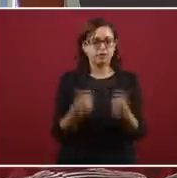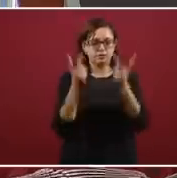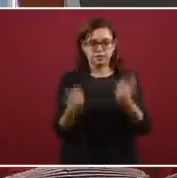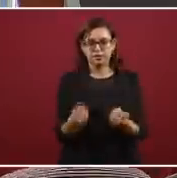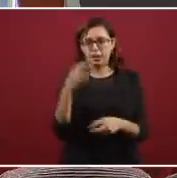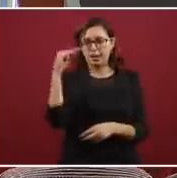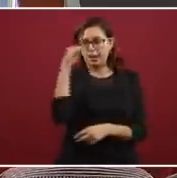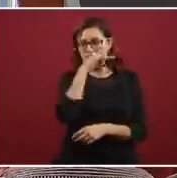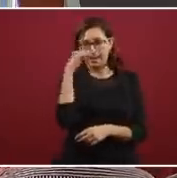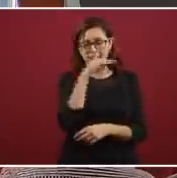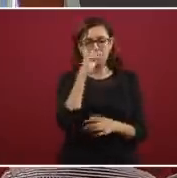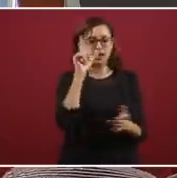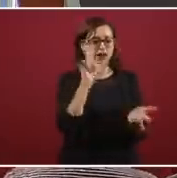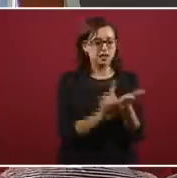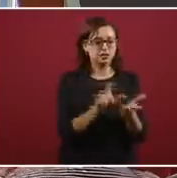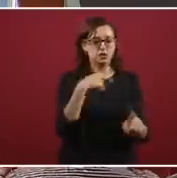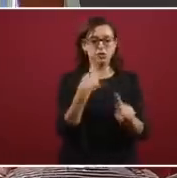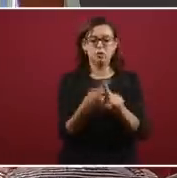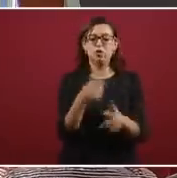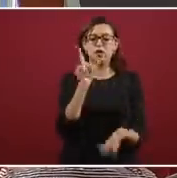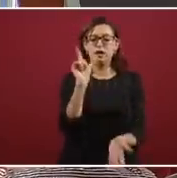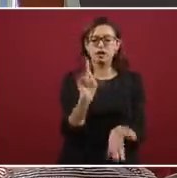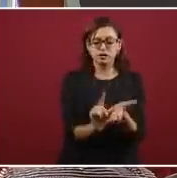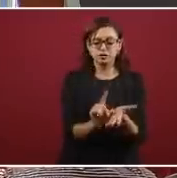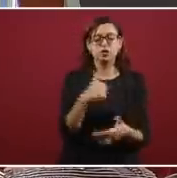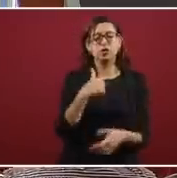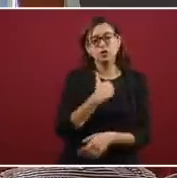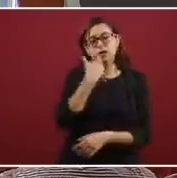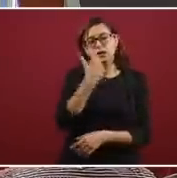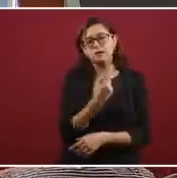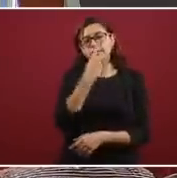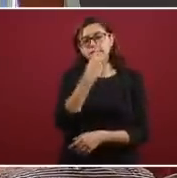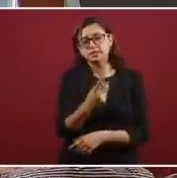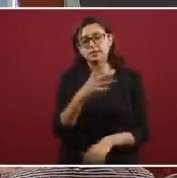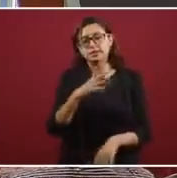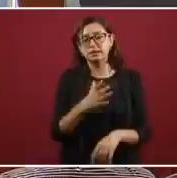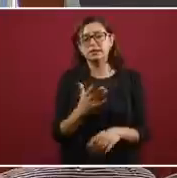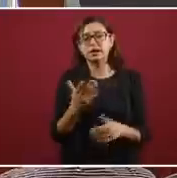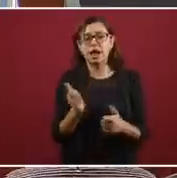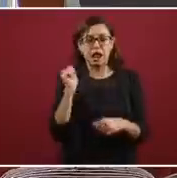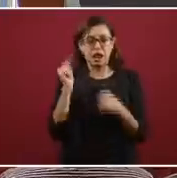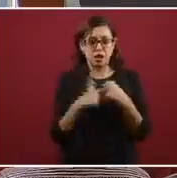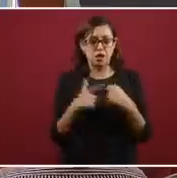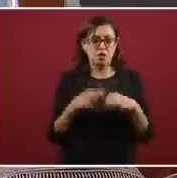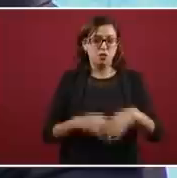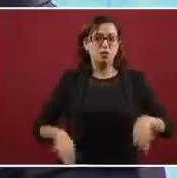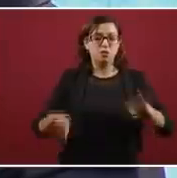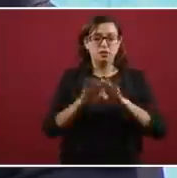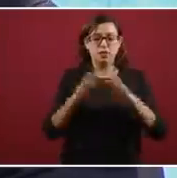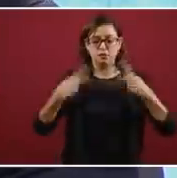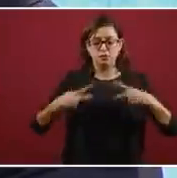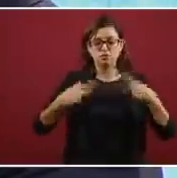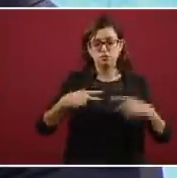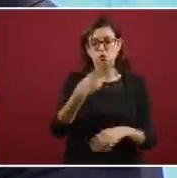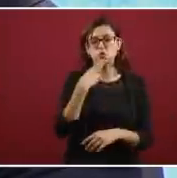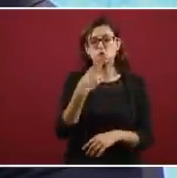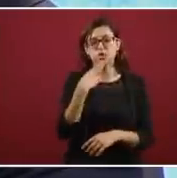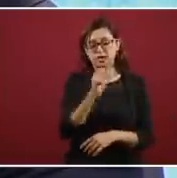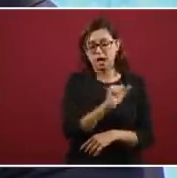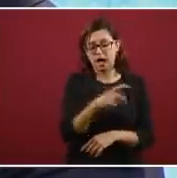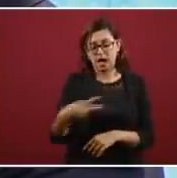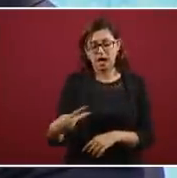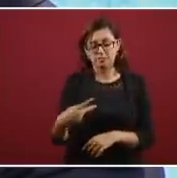app de Litro por Litro. Queríamos remarcar aquí una de las observaciones que hace uno de los consumidores que usa la app. A mí me ha